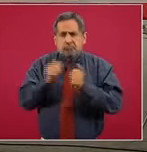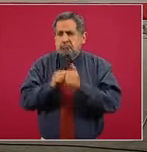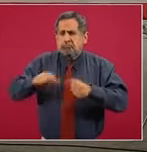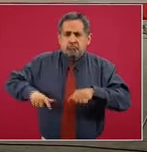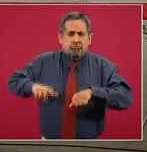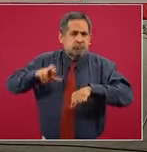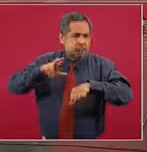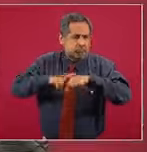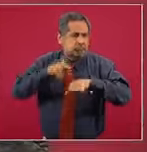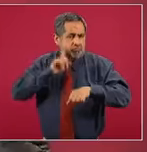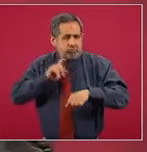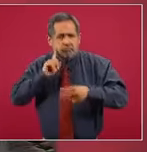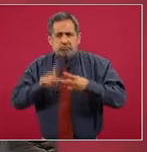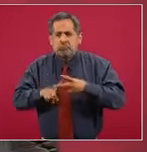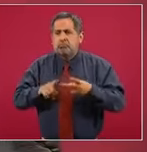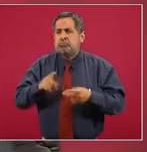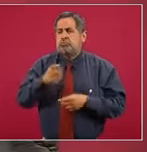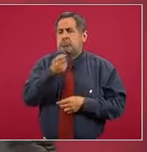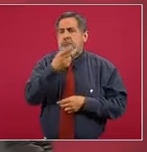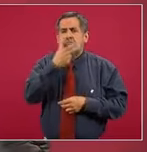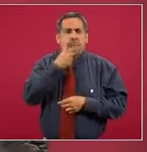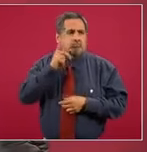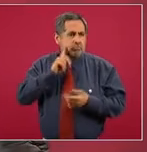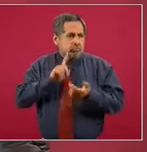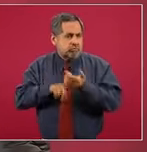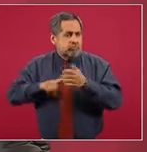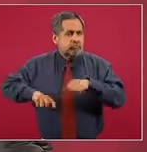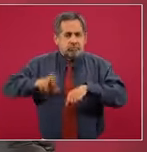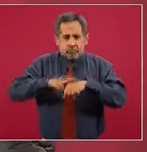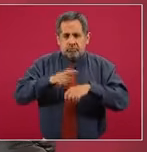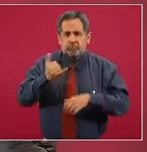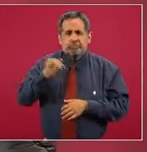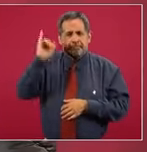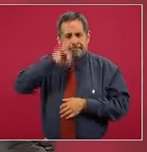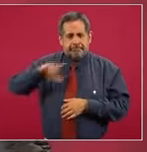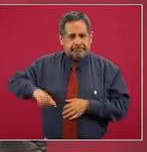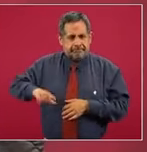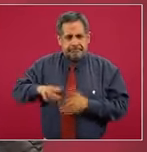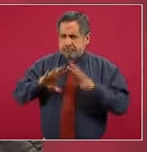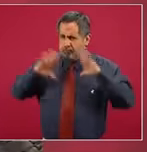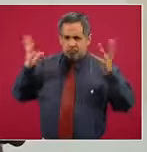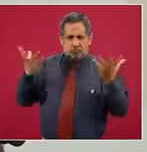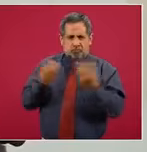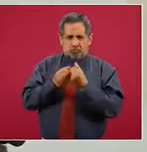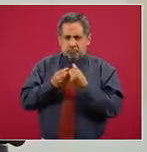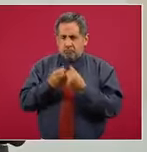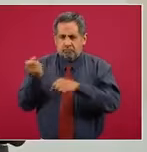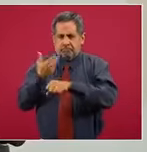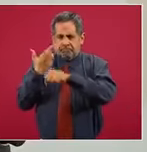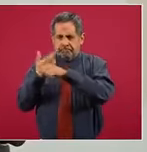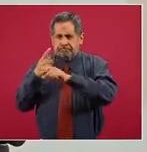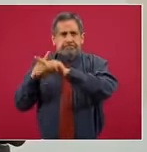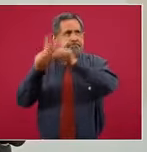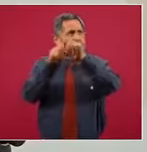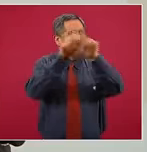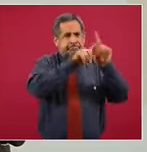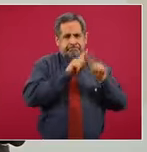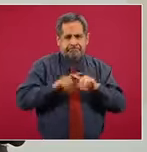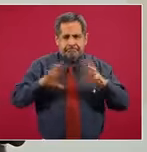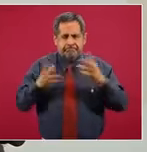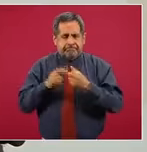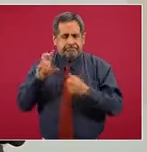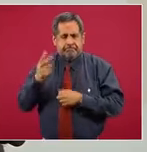gobernadora, gobernadores y la jefa de gobierno y las personas titulares de las Secretarías de Salud de los 32